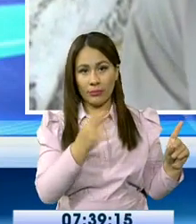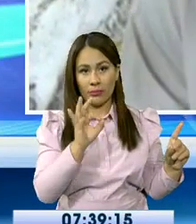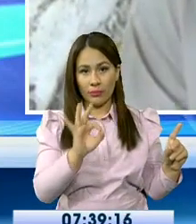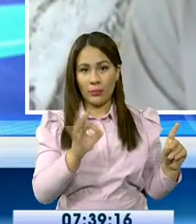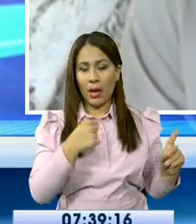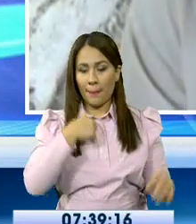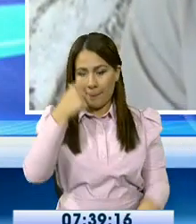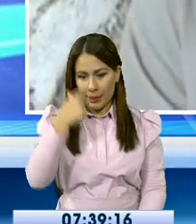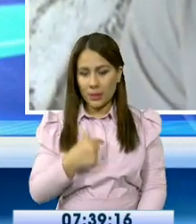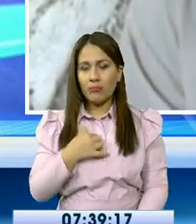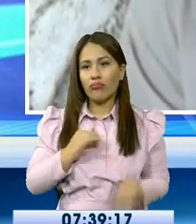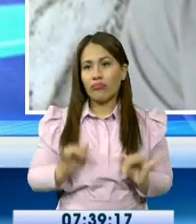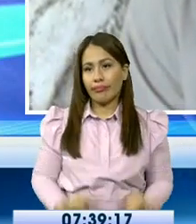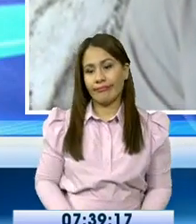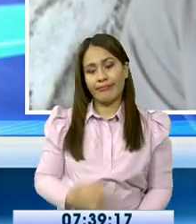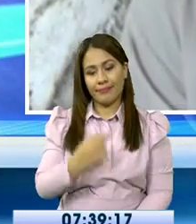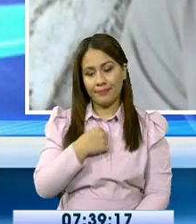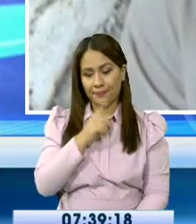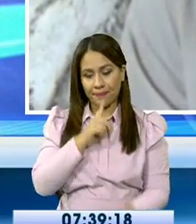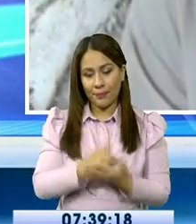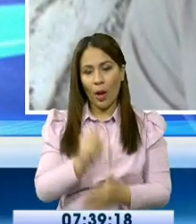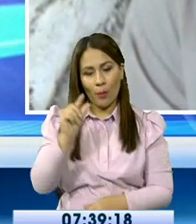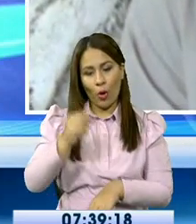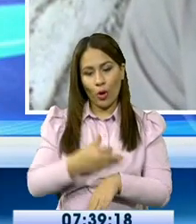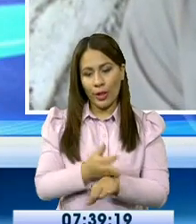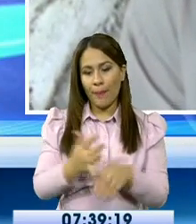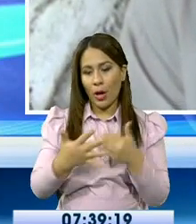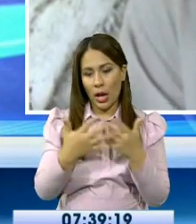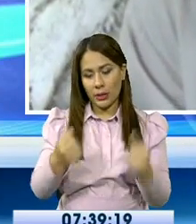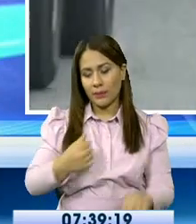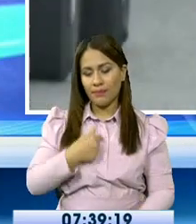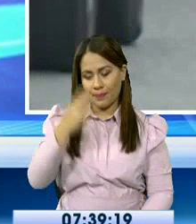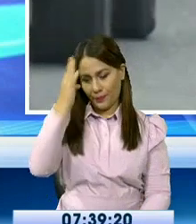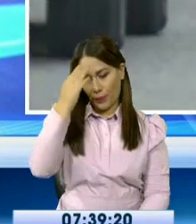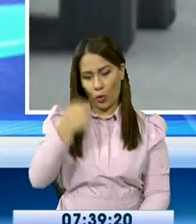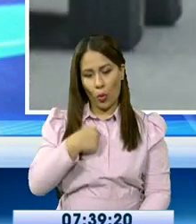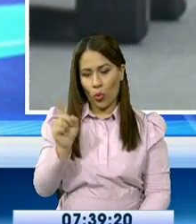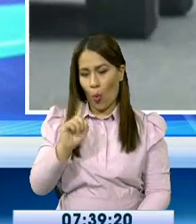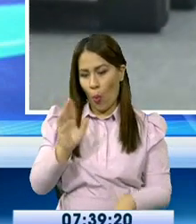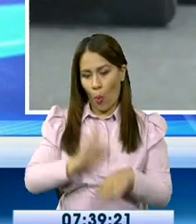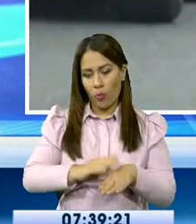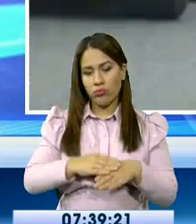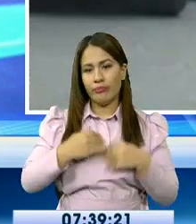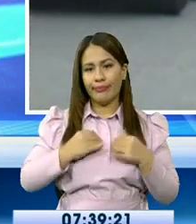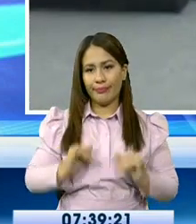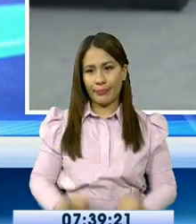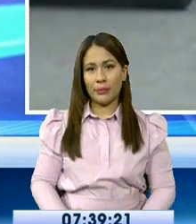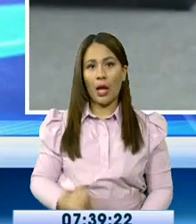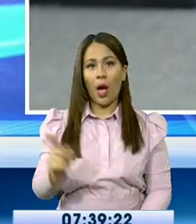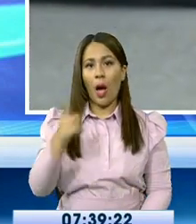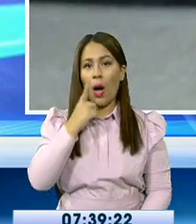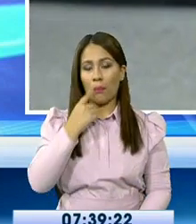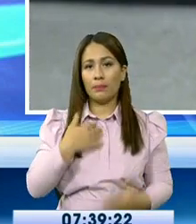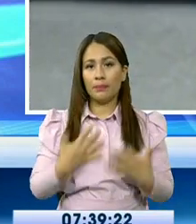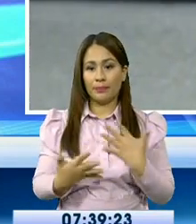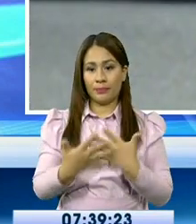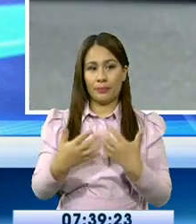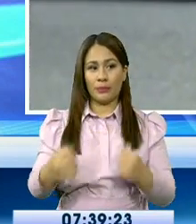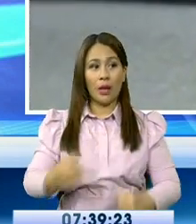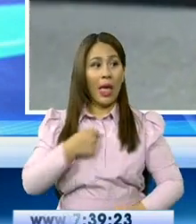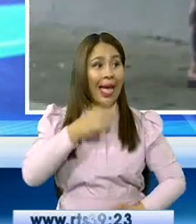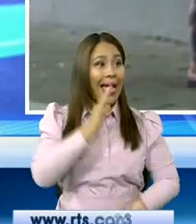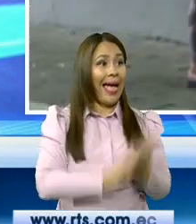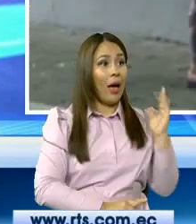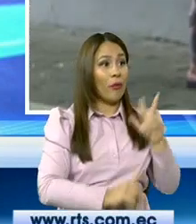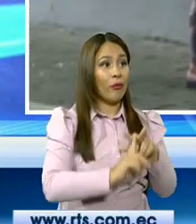Eso se llama responsabilidad, decencia, seriedad. Si el señor es retenido, no es porque salió corriendo y se dio a